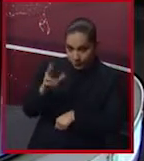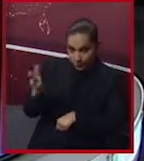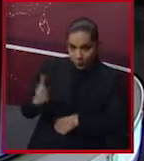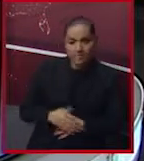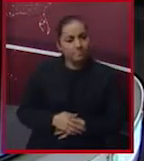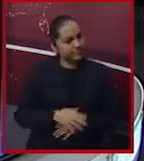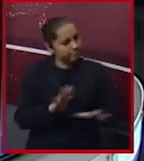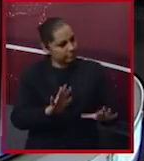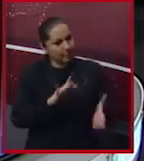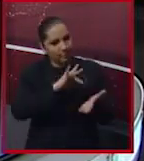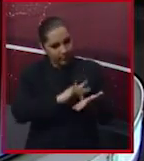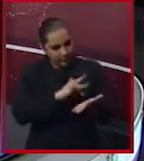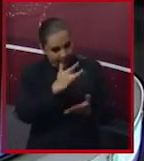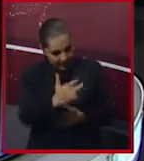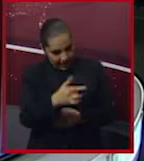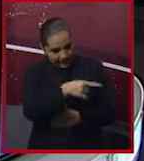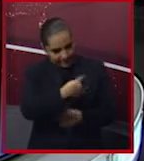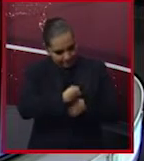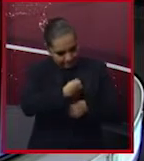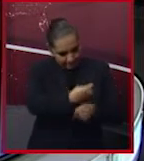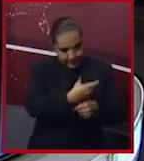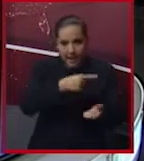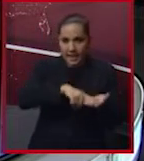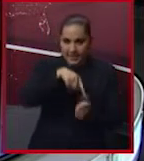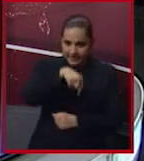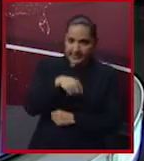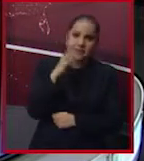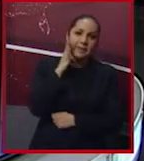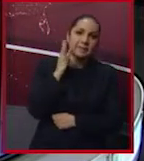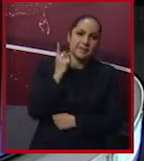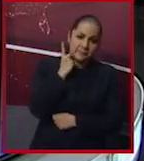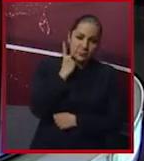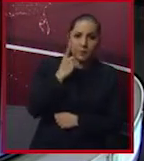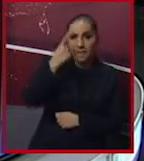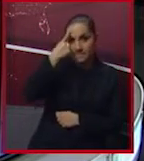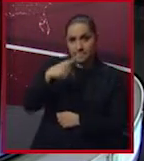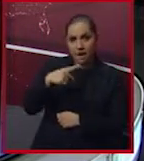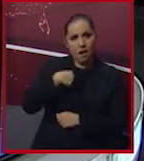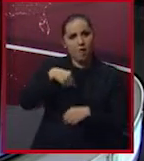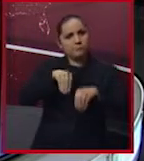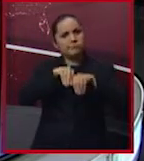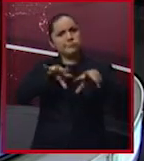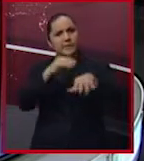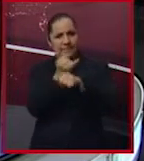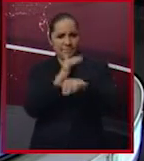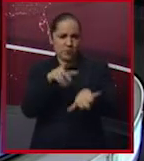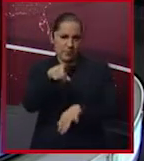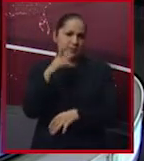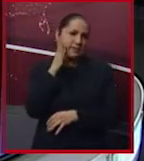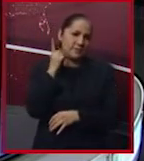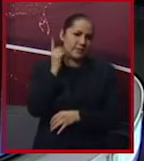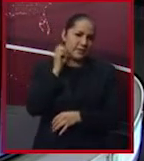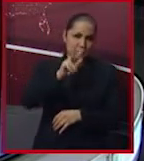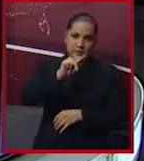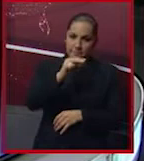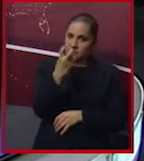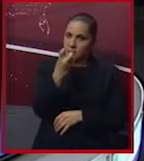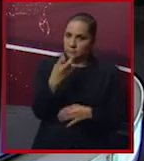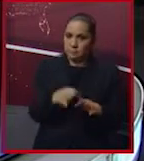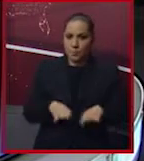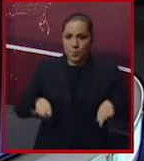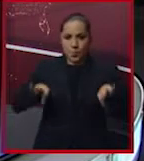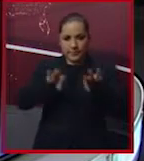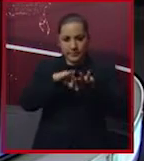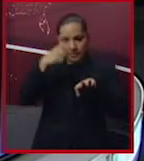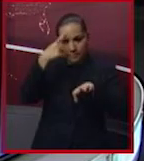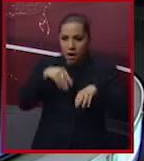través del canal del Congreso al auditorio que nos sigue con este medio tan importante que ha sido para